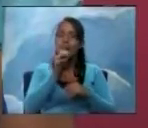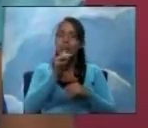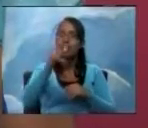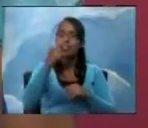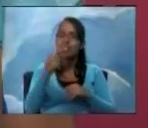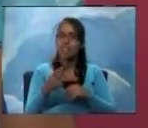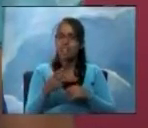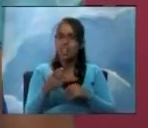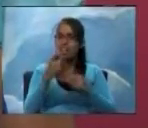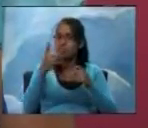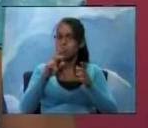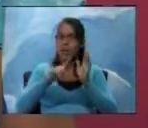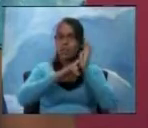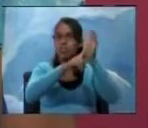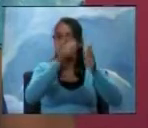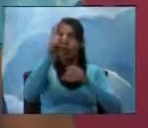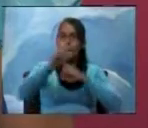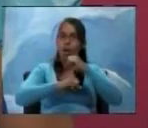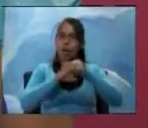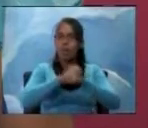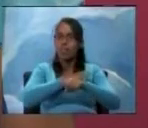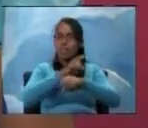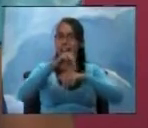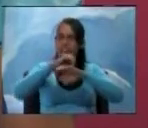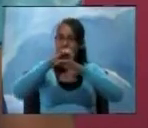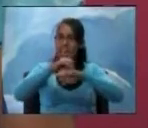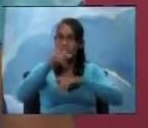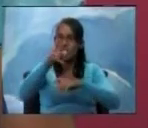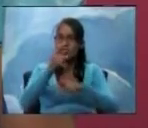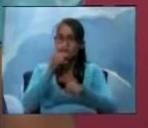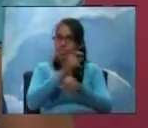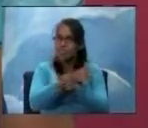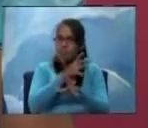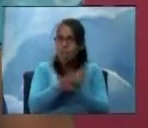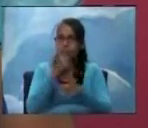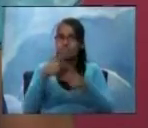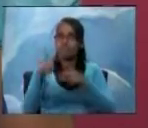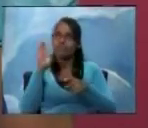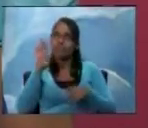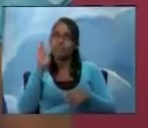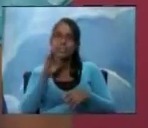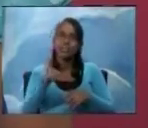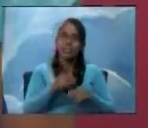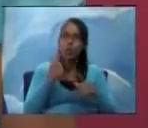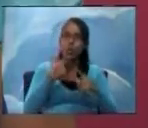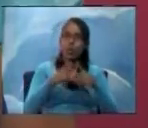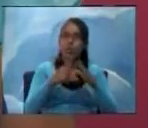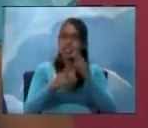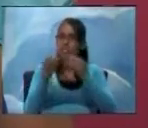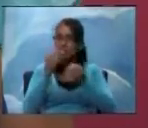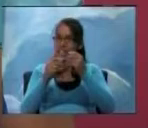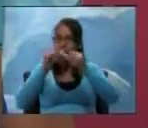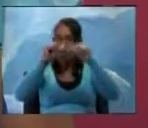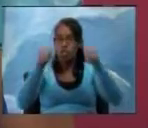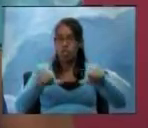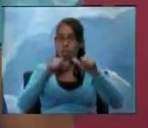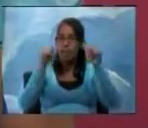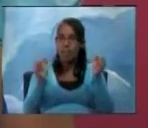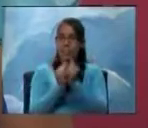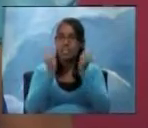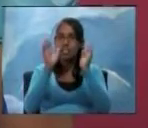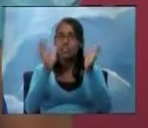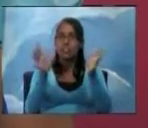son las obras de la carne, que son adulterio, fornicación, inmundicia, lascivias, idolatría,